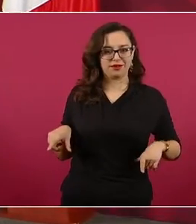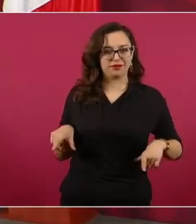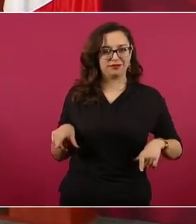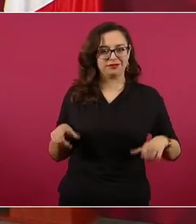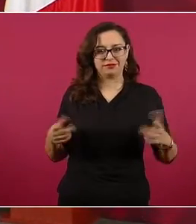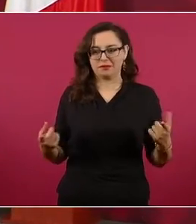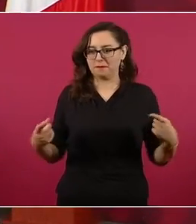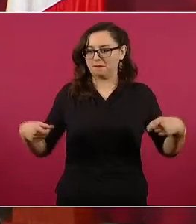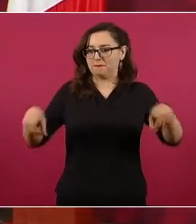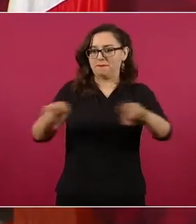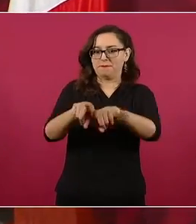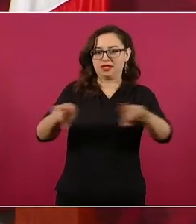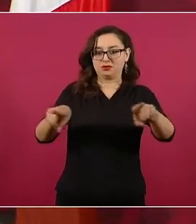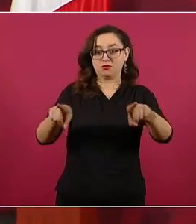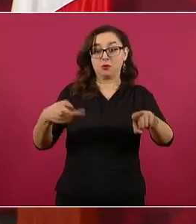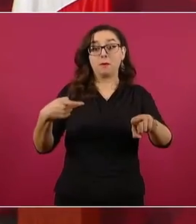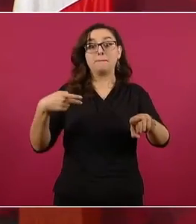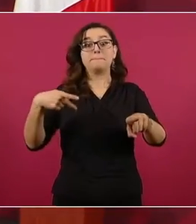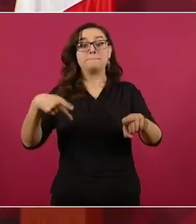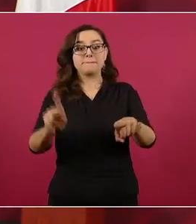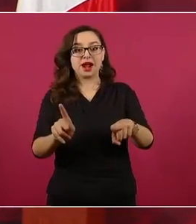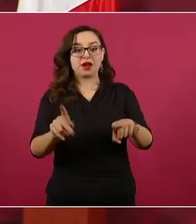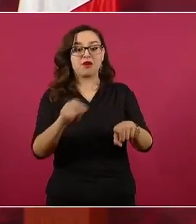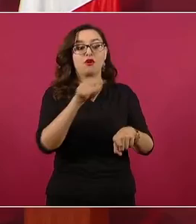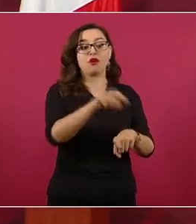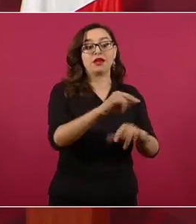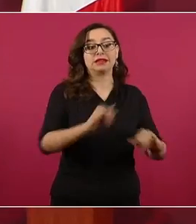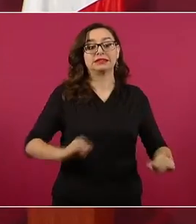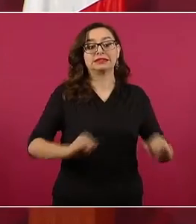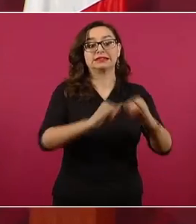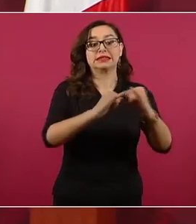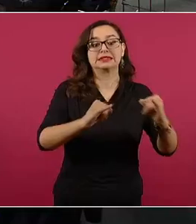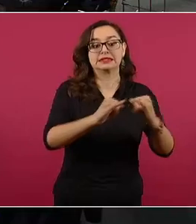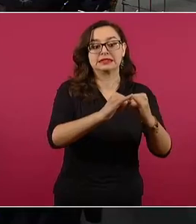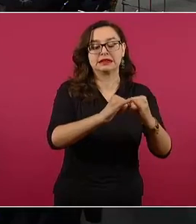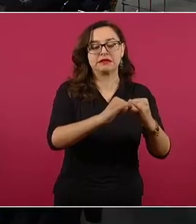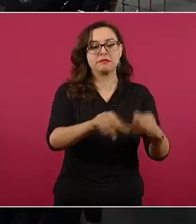privadas, nacionales y extranjeras.